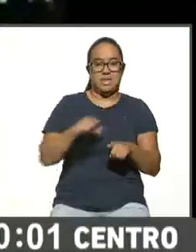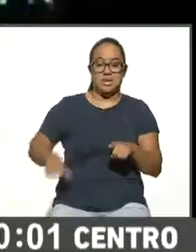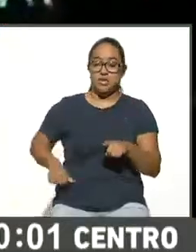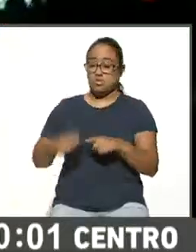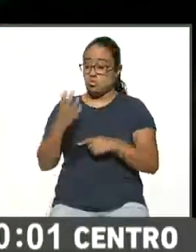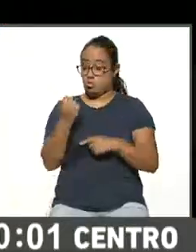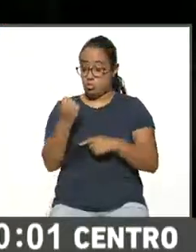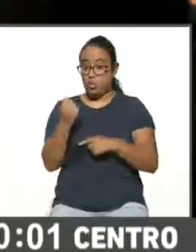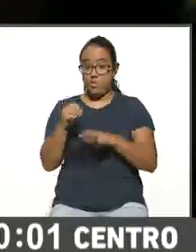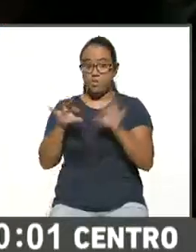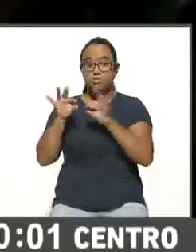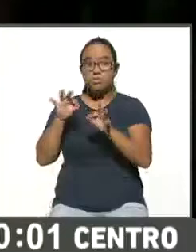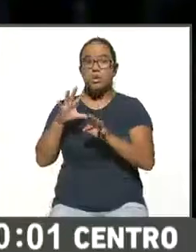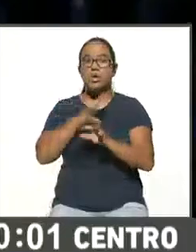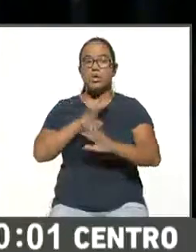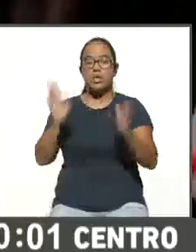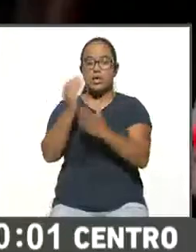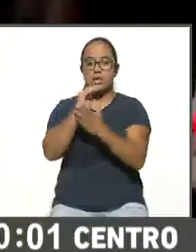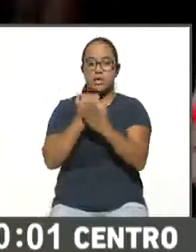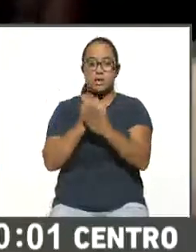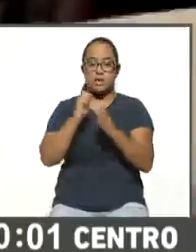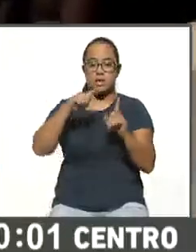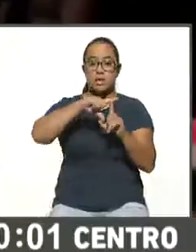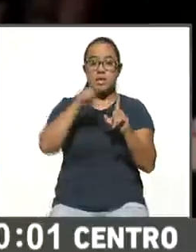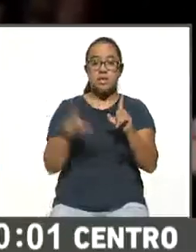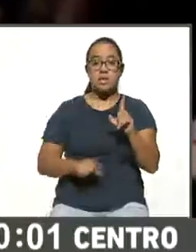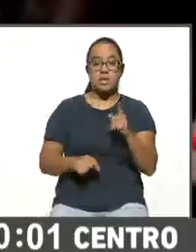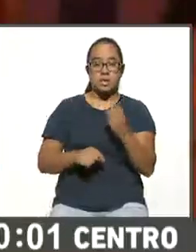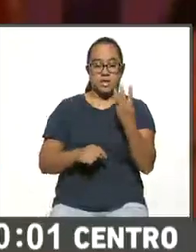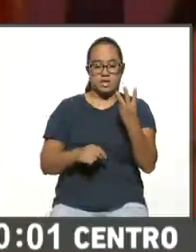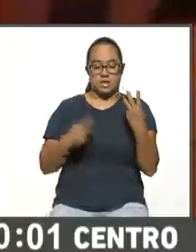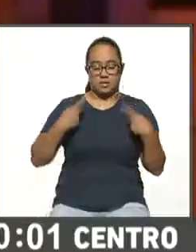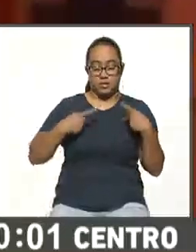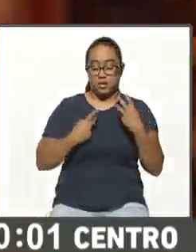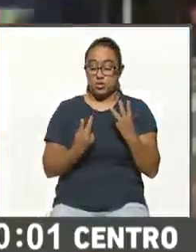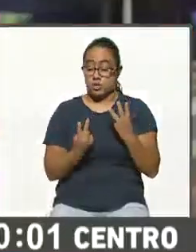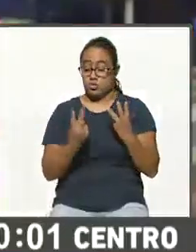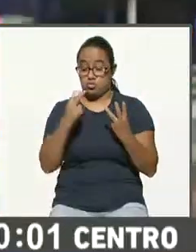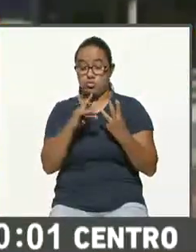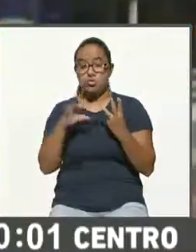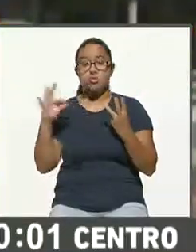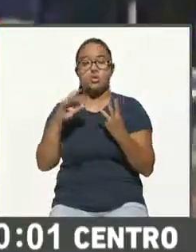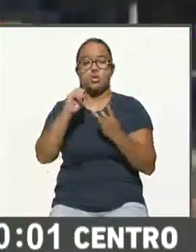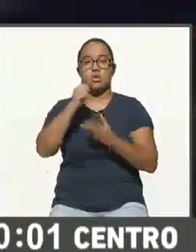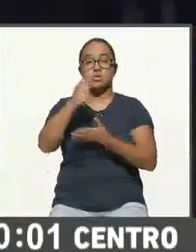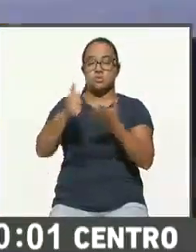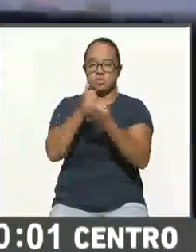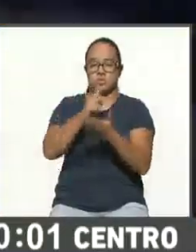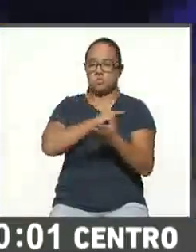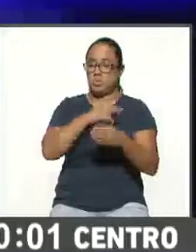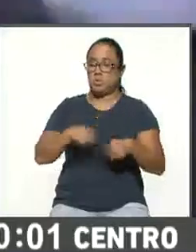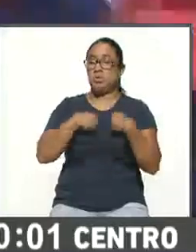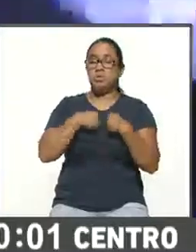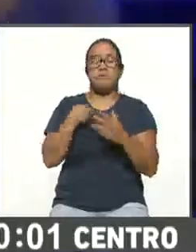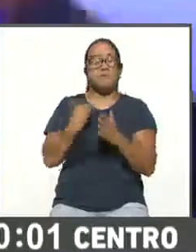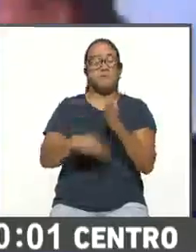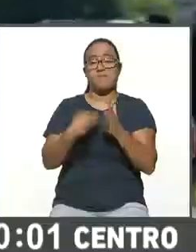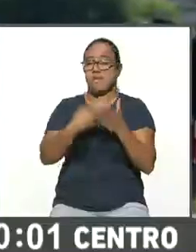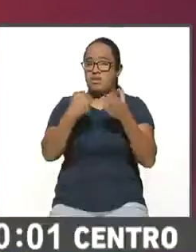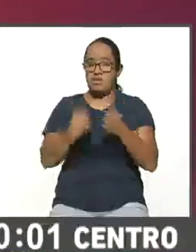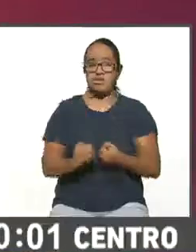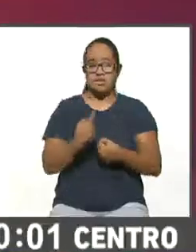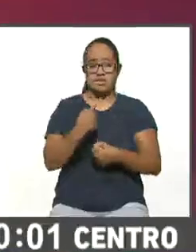un descenso en este rubro y a nivel nacional, dos de cada tres personas consideran que las ciudades que habitan son inseguras.